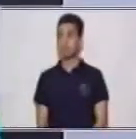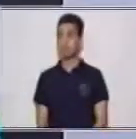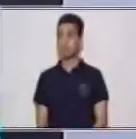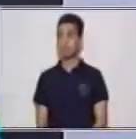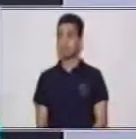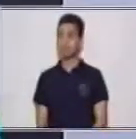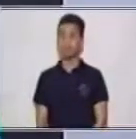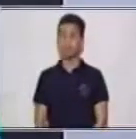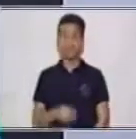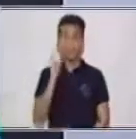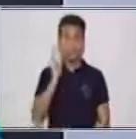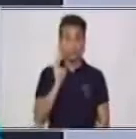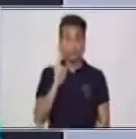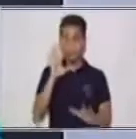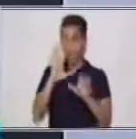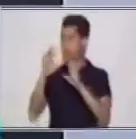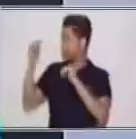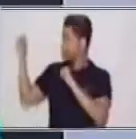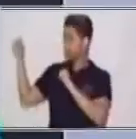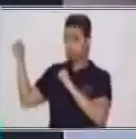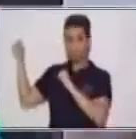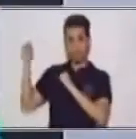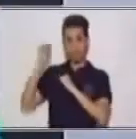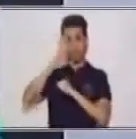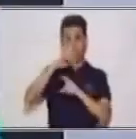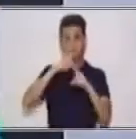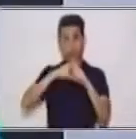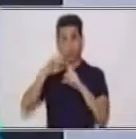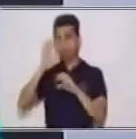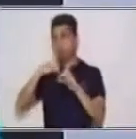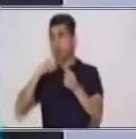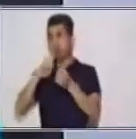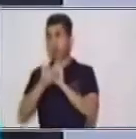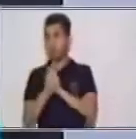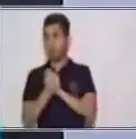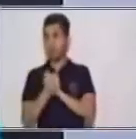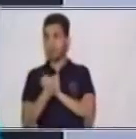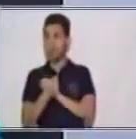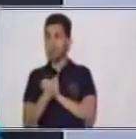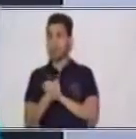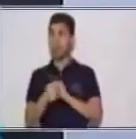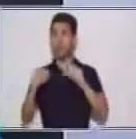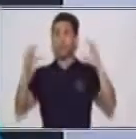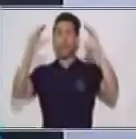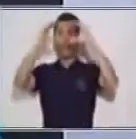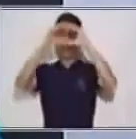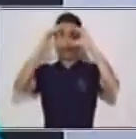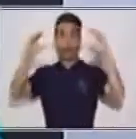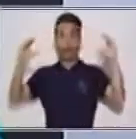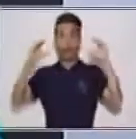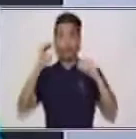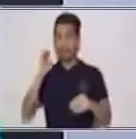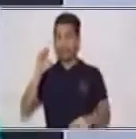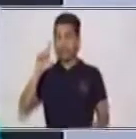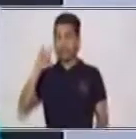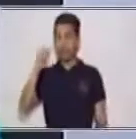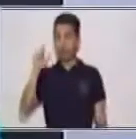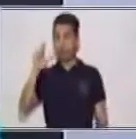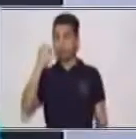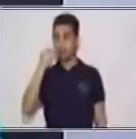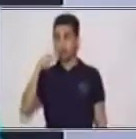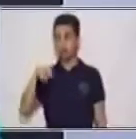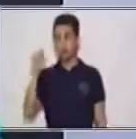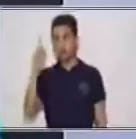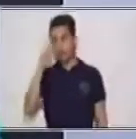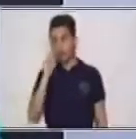estos modelos matemáticos o puedo cambiarlo? Las ecuaciones, sí, las puedo cambiar de lugar, puedo mover las